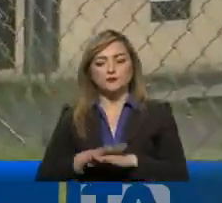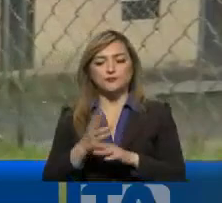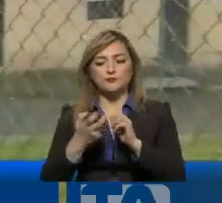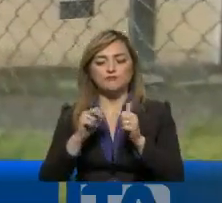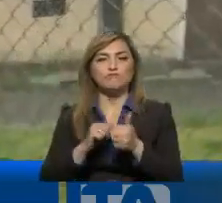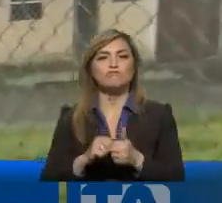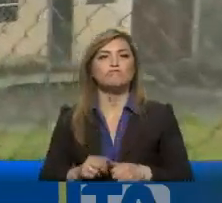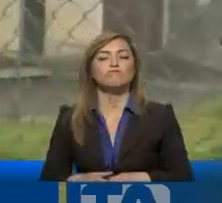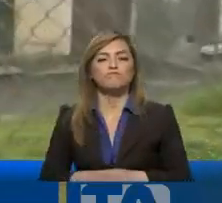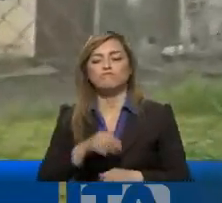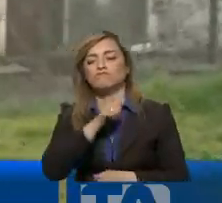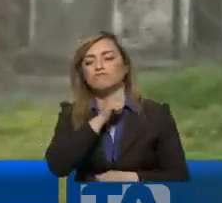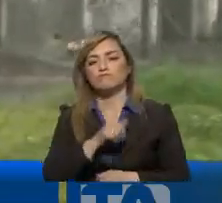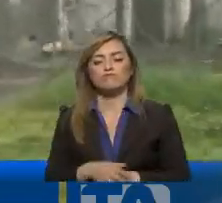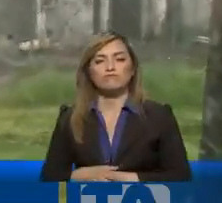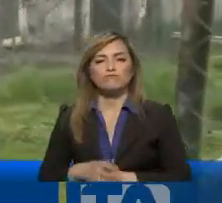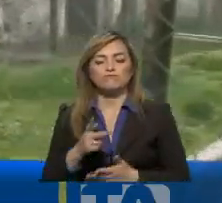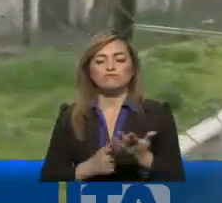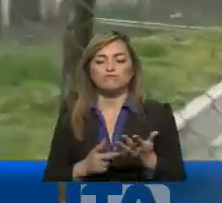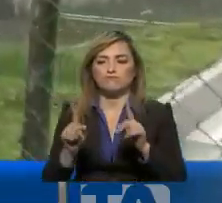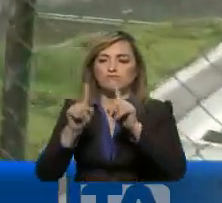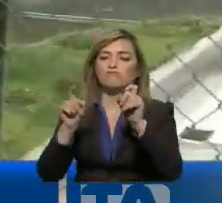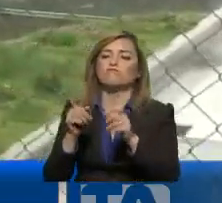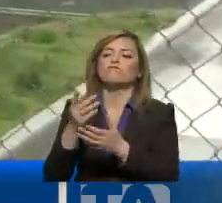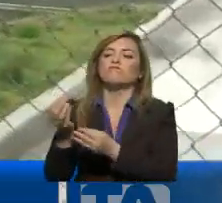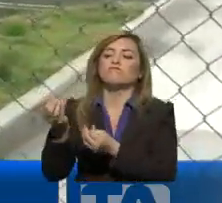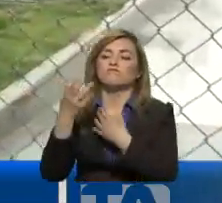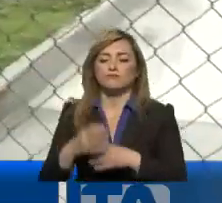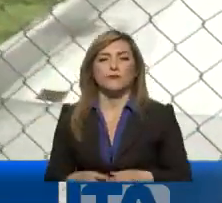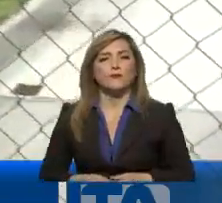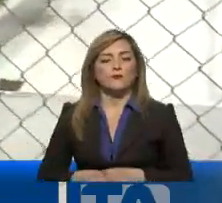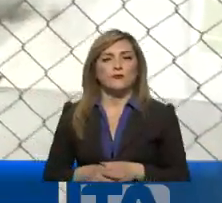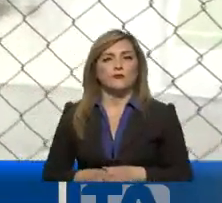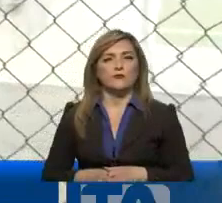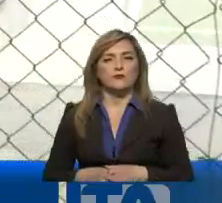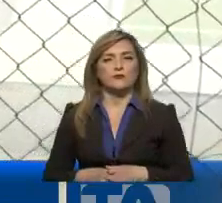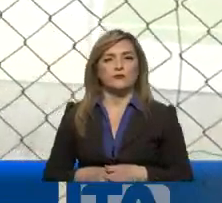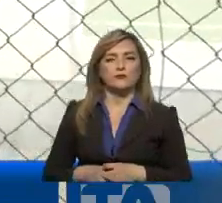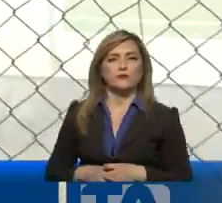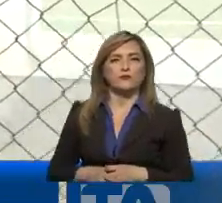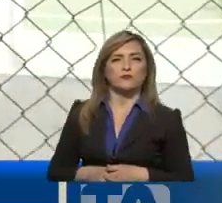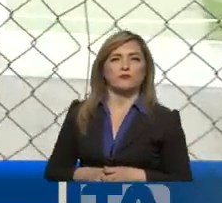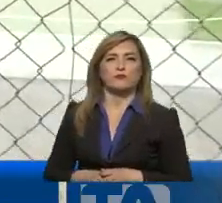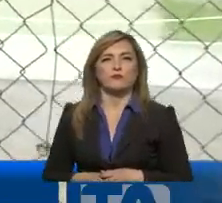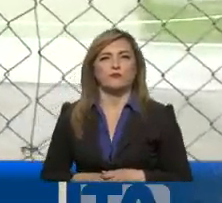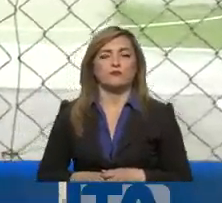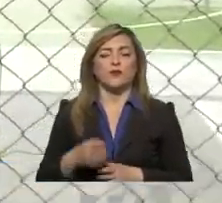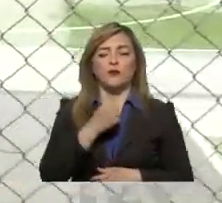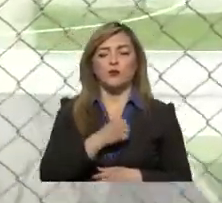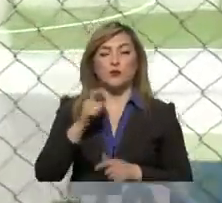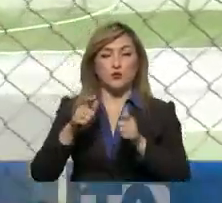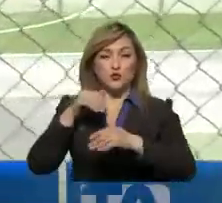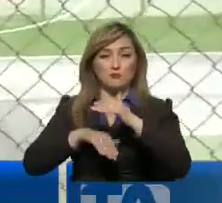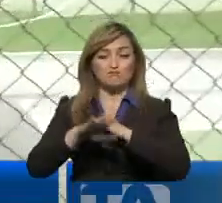varios episodios de delincuencia. ¿Qué está pasando, vecino? Cuéntenos. Lamentablemente es el ingreso de personas no deseadas de aquí del